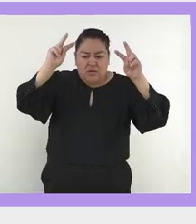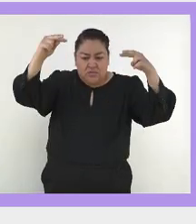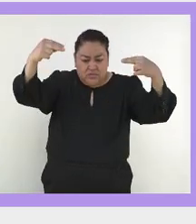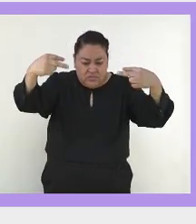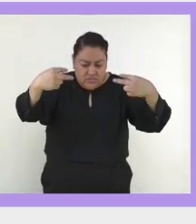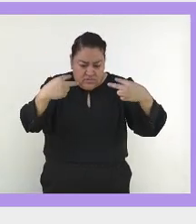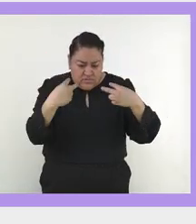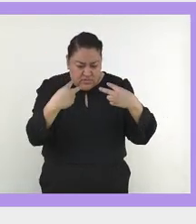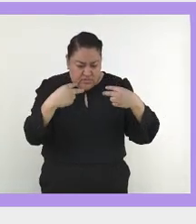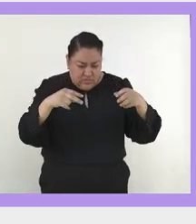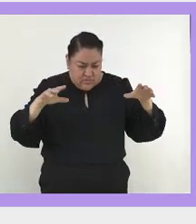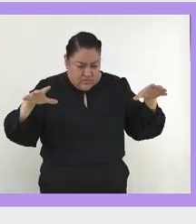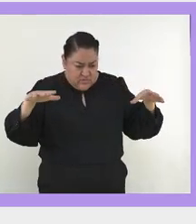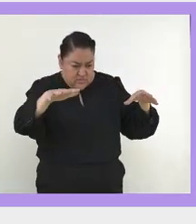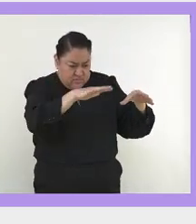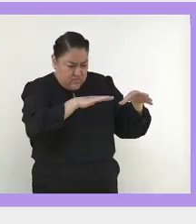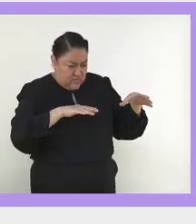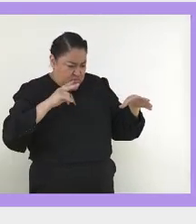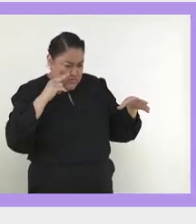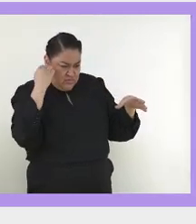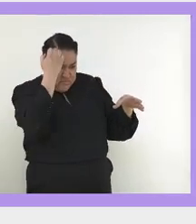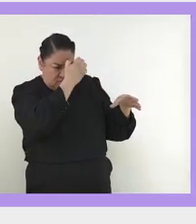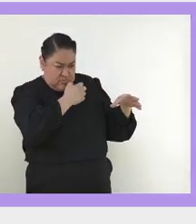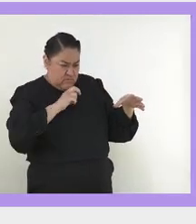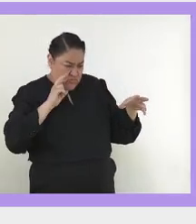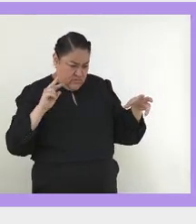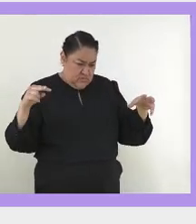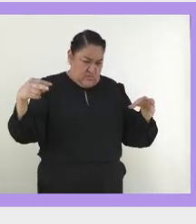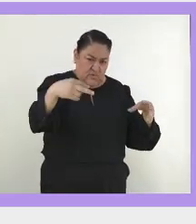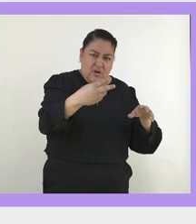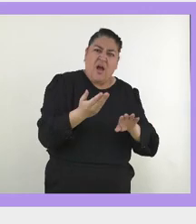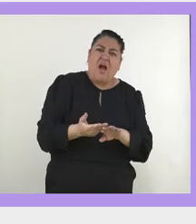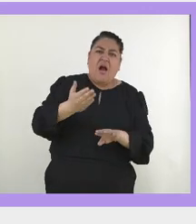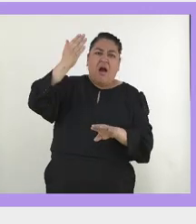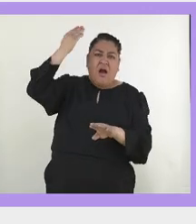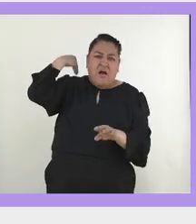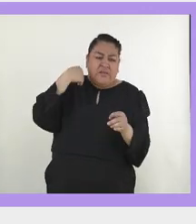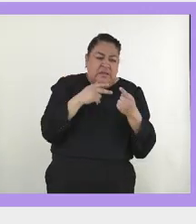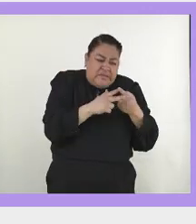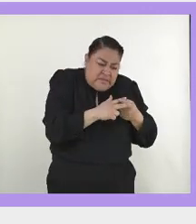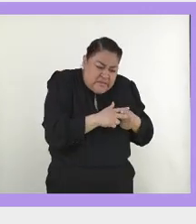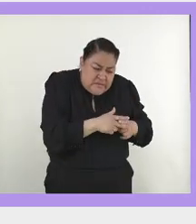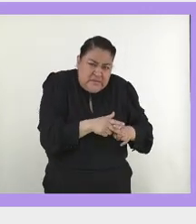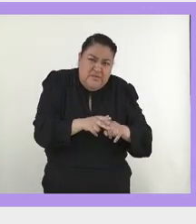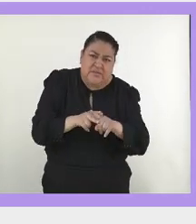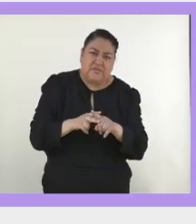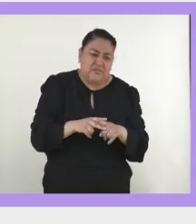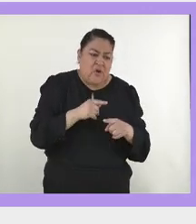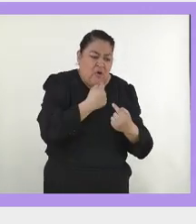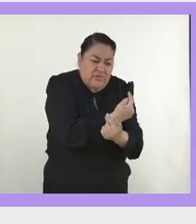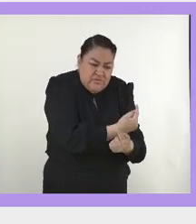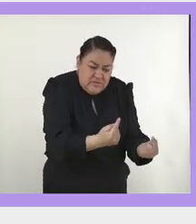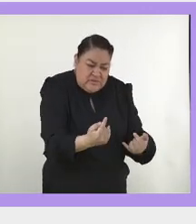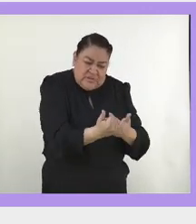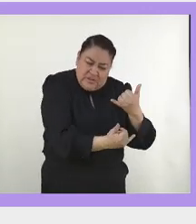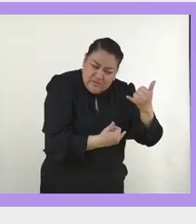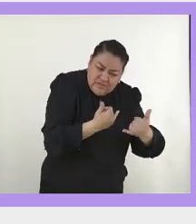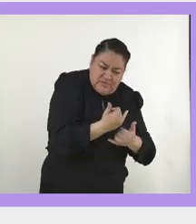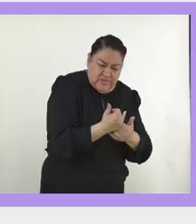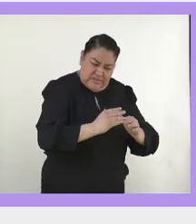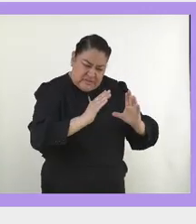Y por qué no no si si todo lo arrancábamos desde las bases hoy por qué no estamos en un mundial femenil